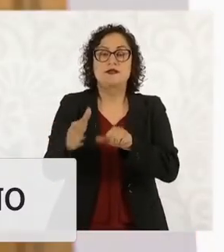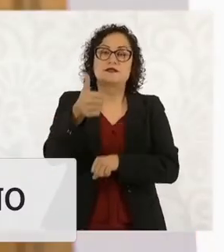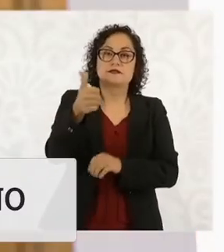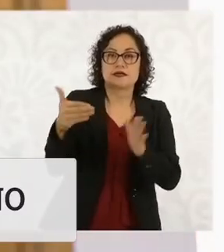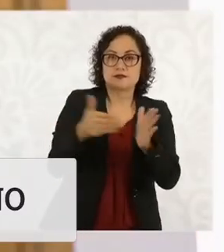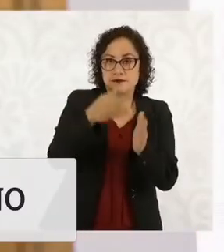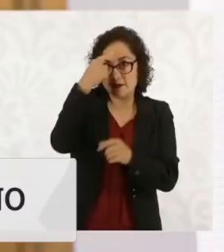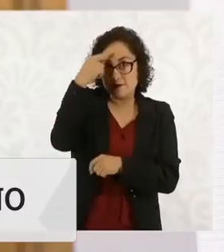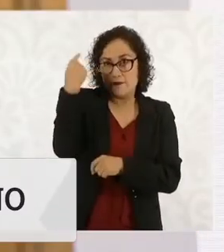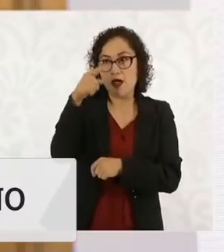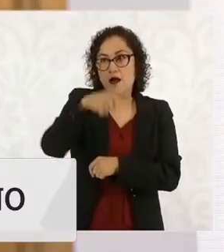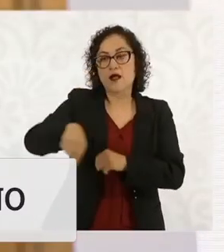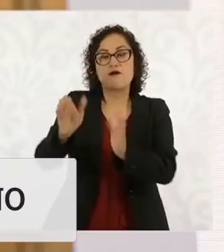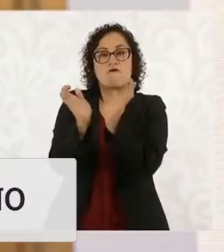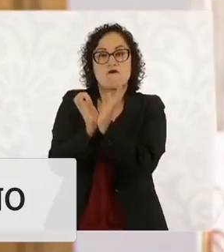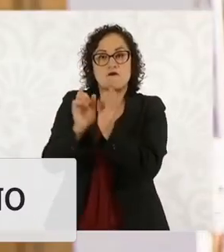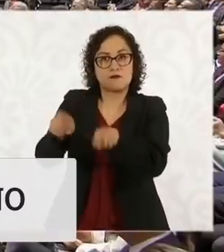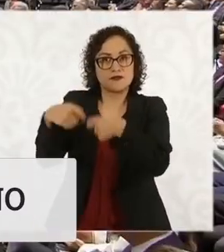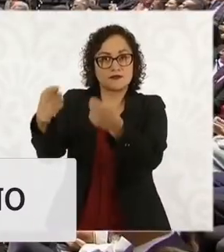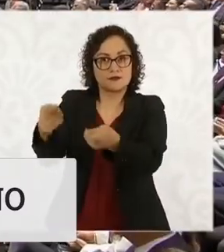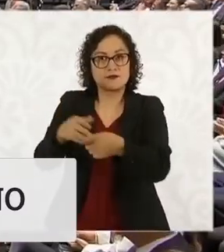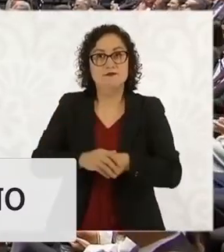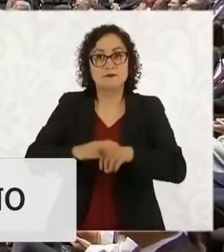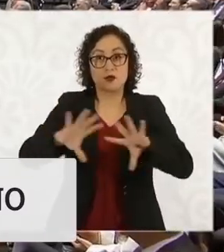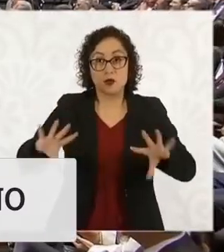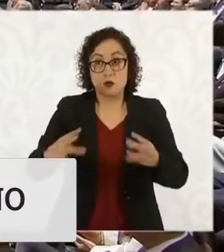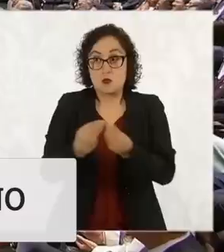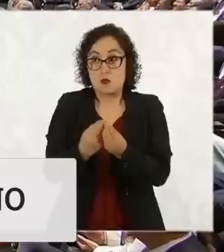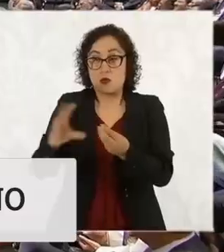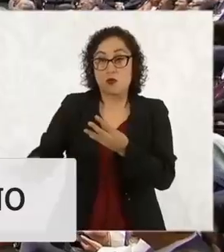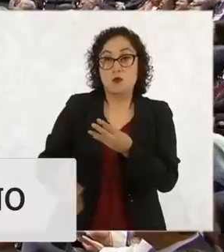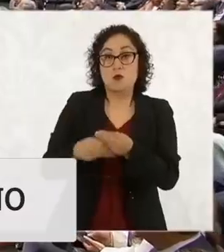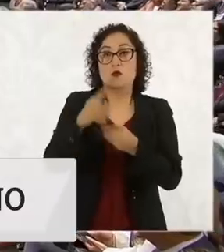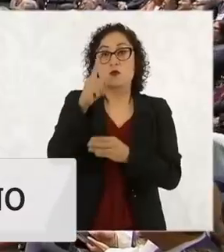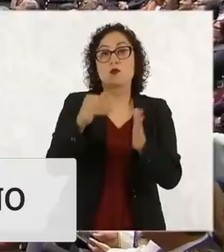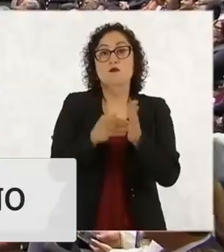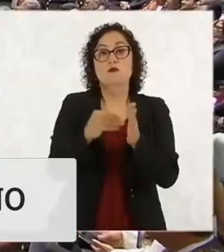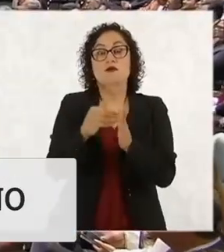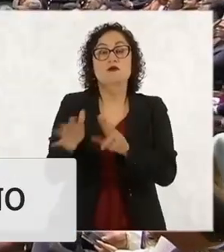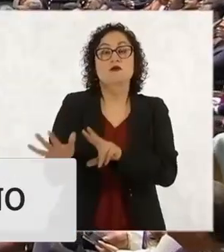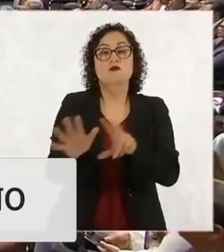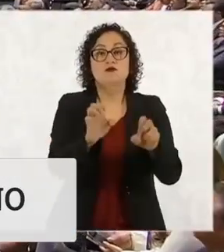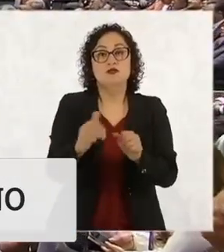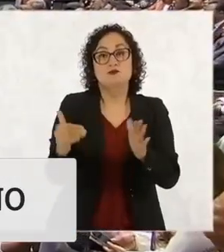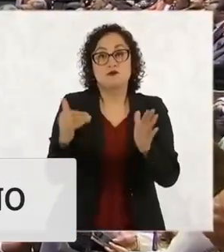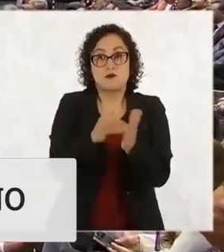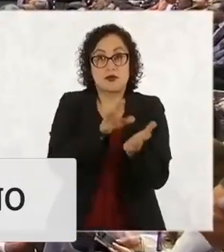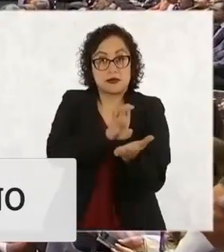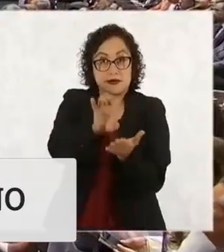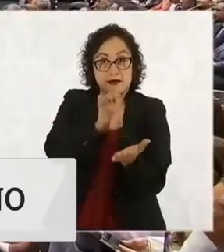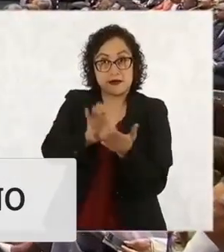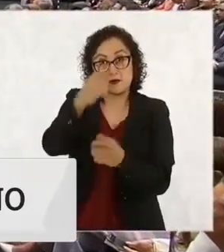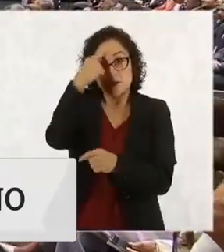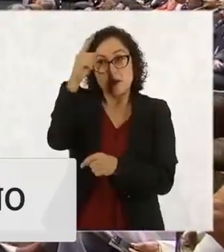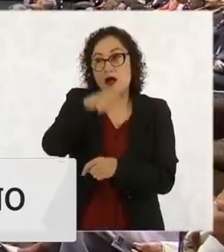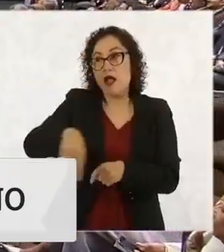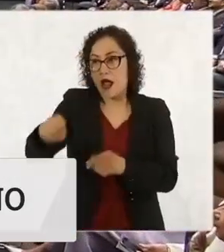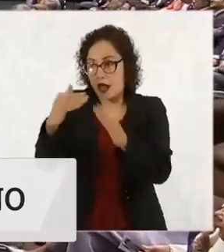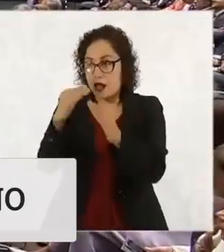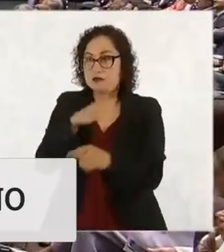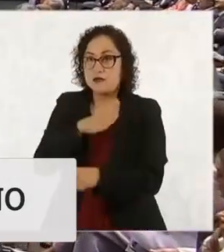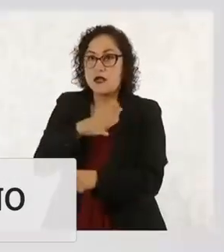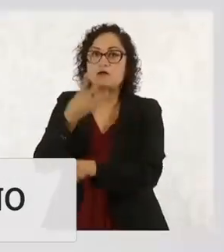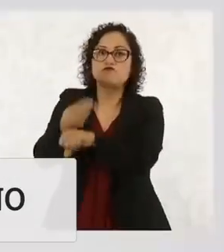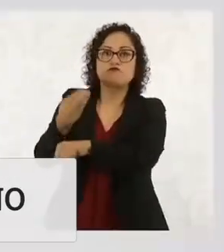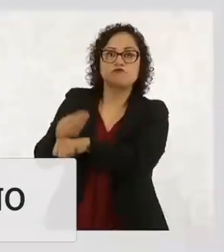Fobiste. A esta meta se suma 1.800.000 apoyos y créditos para mejoramiento de vivienda